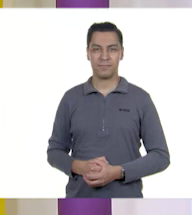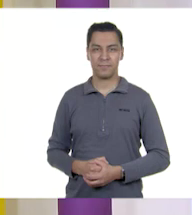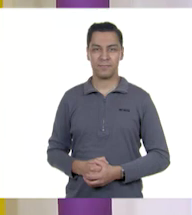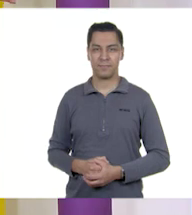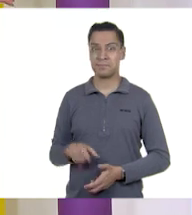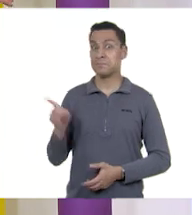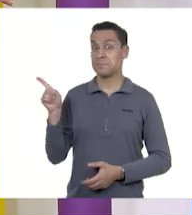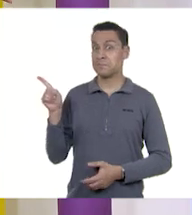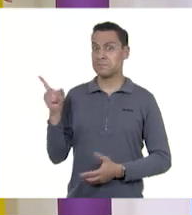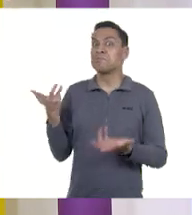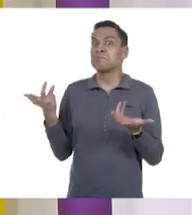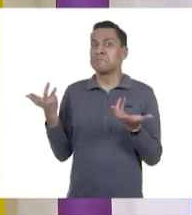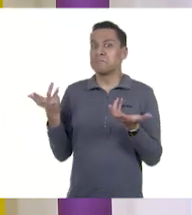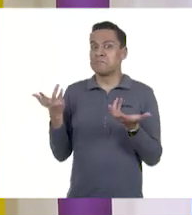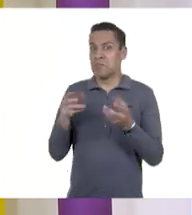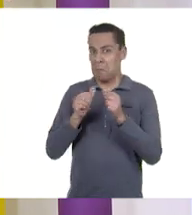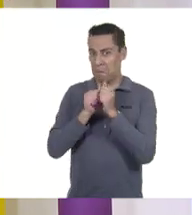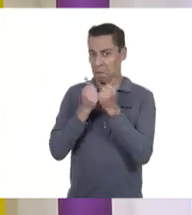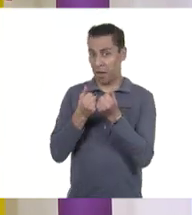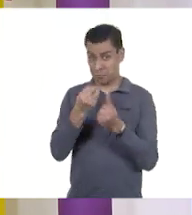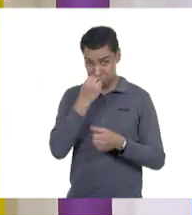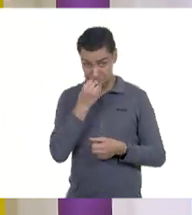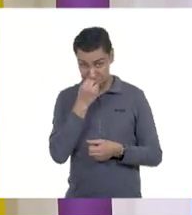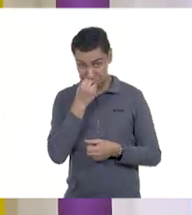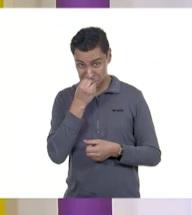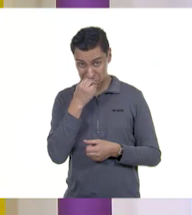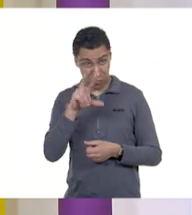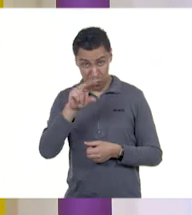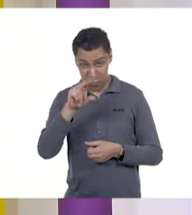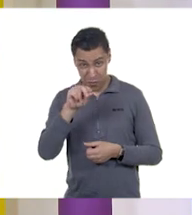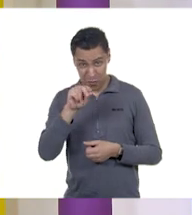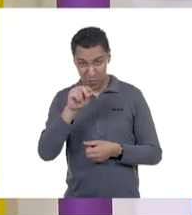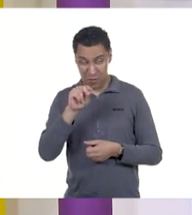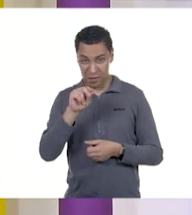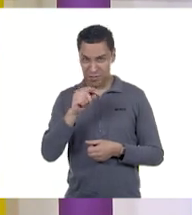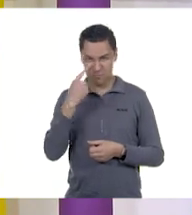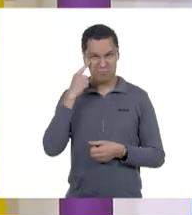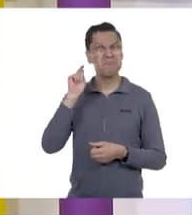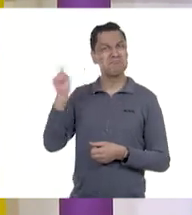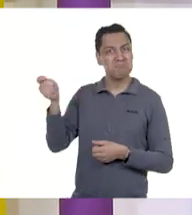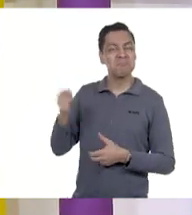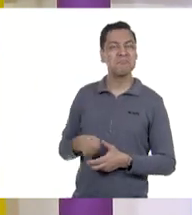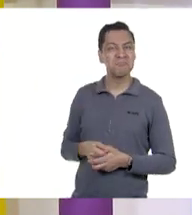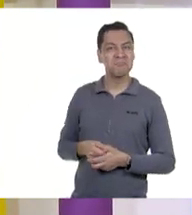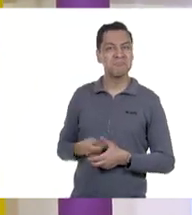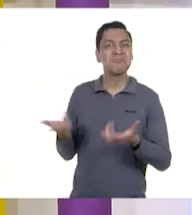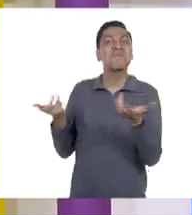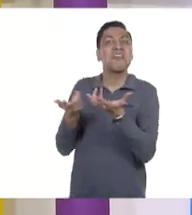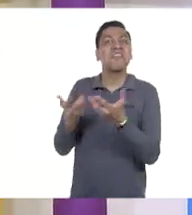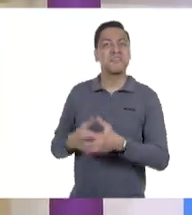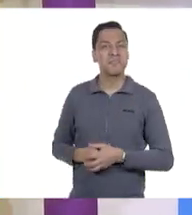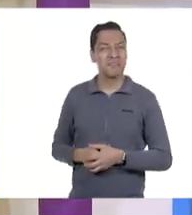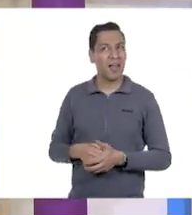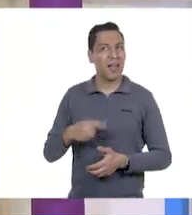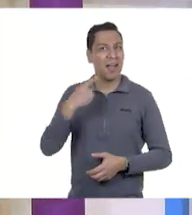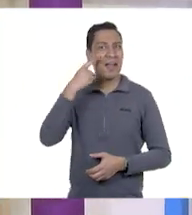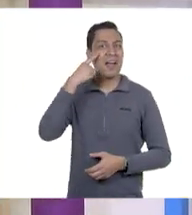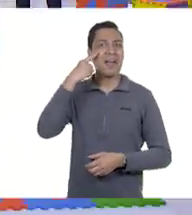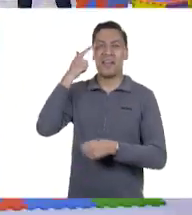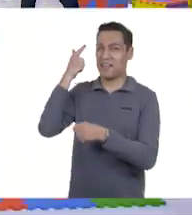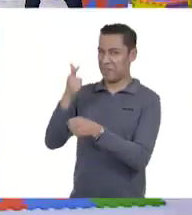¿Se comió un pan? ¿No? No, ¿qué habrá sido? Ah, sí,